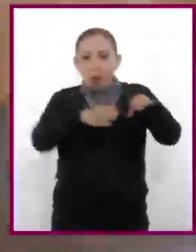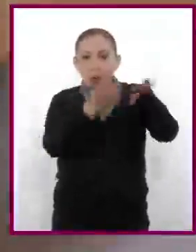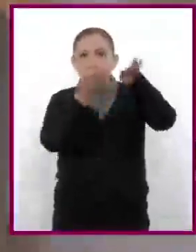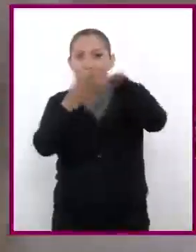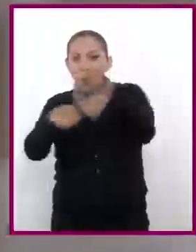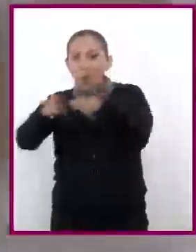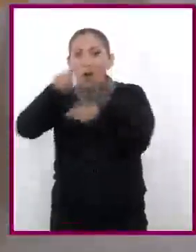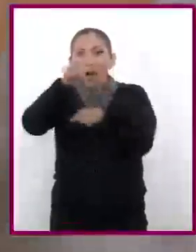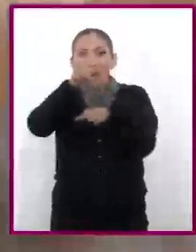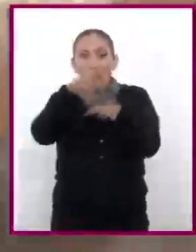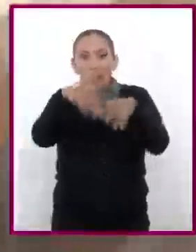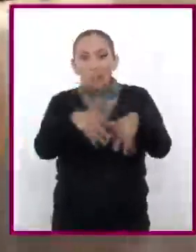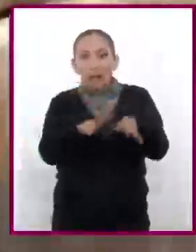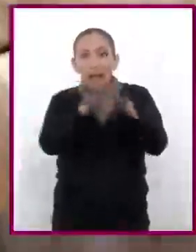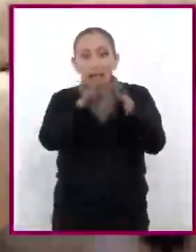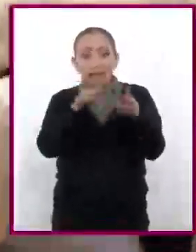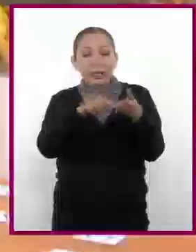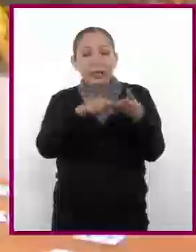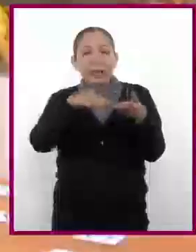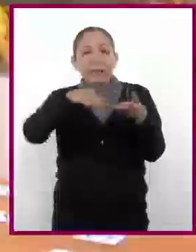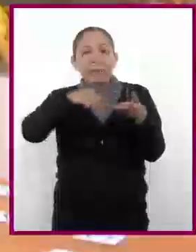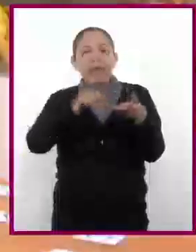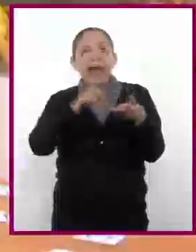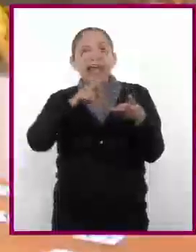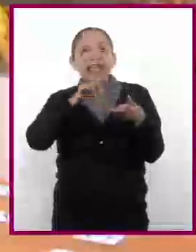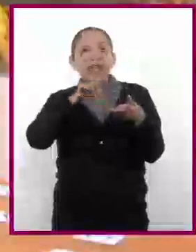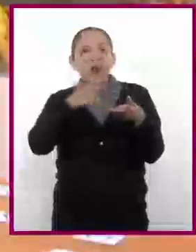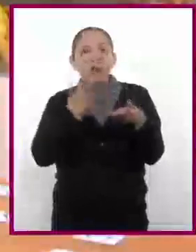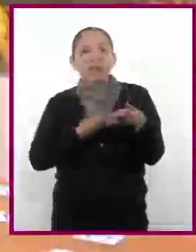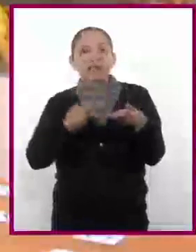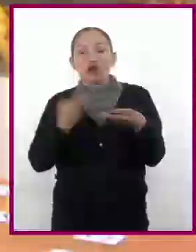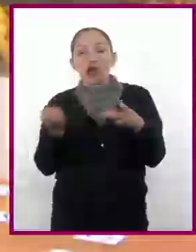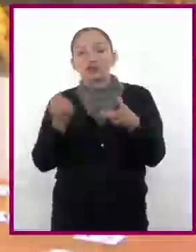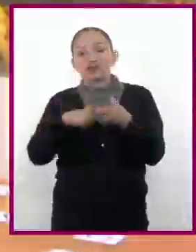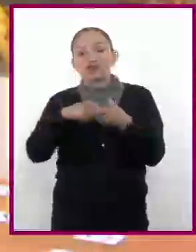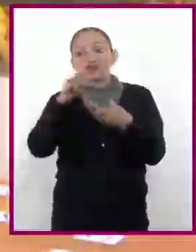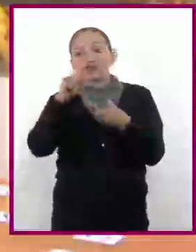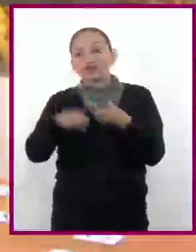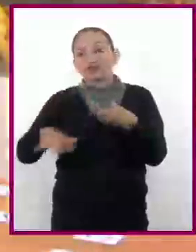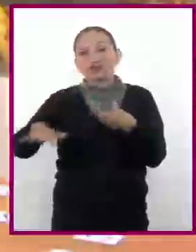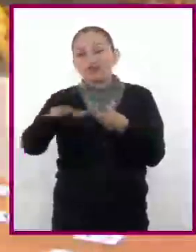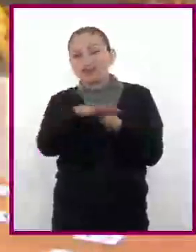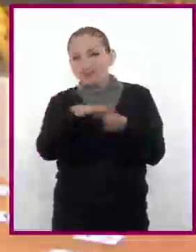del agua del mar y marino significa que pertenece al mar.